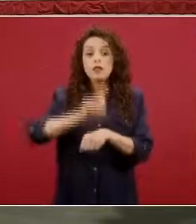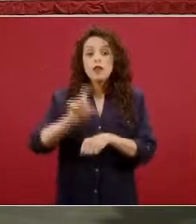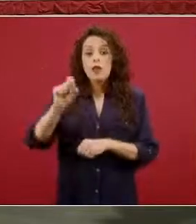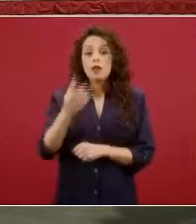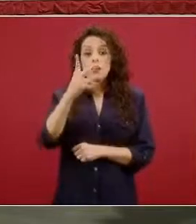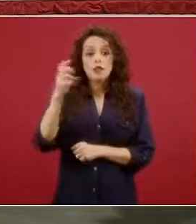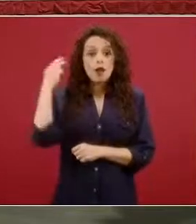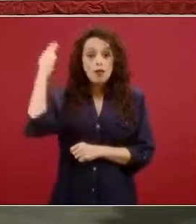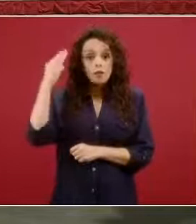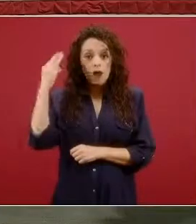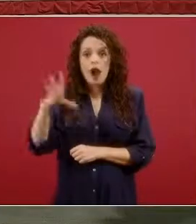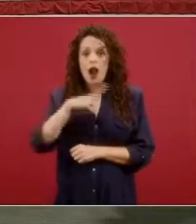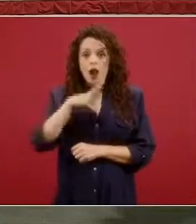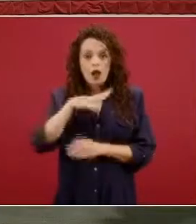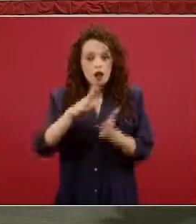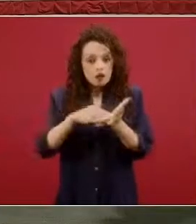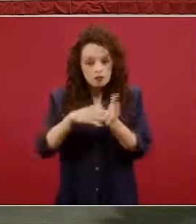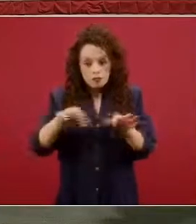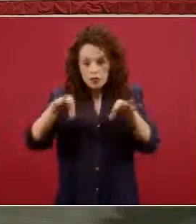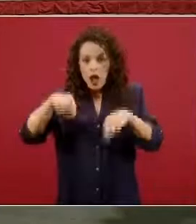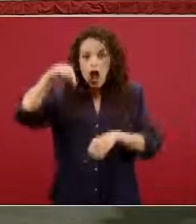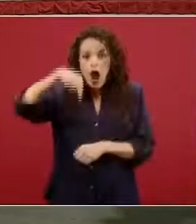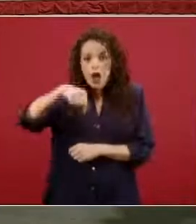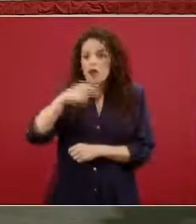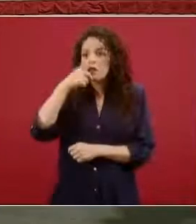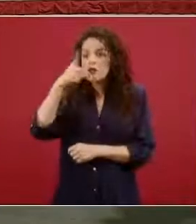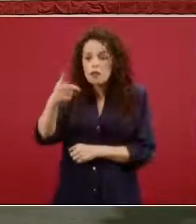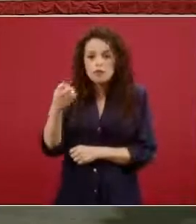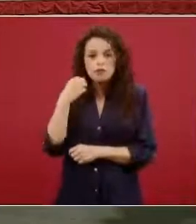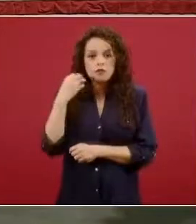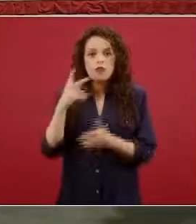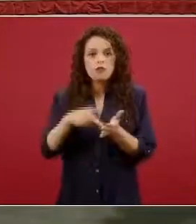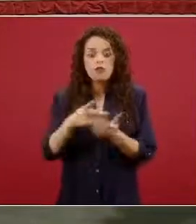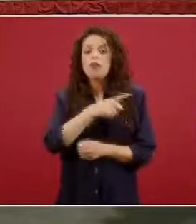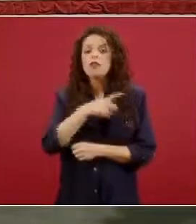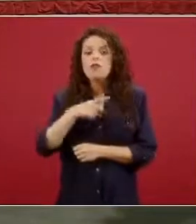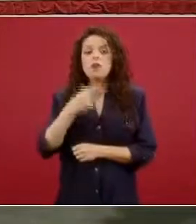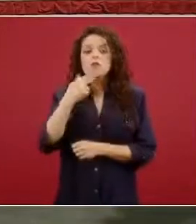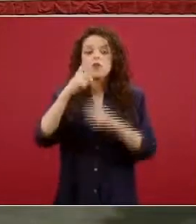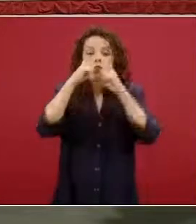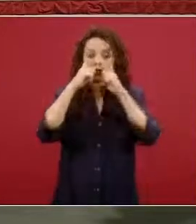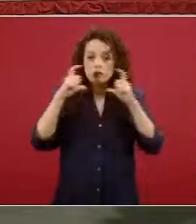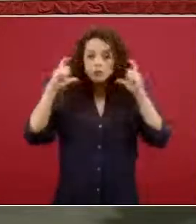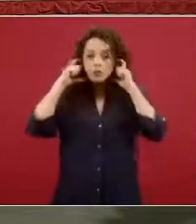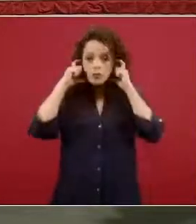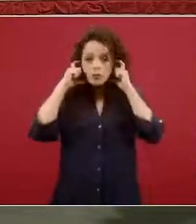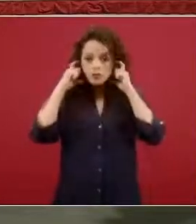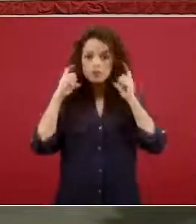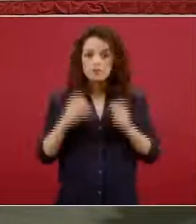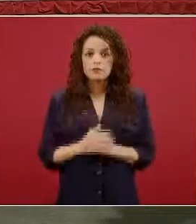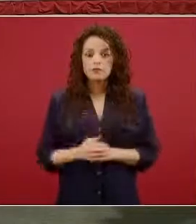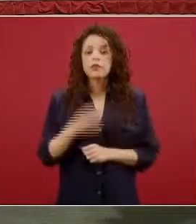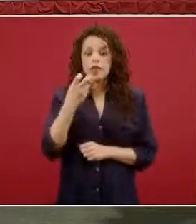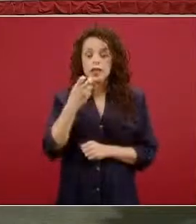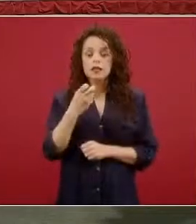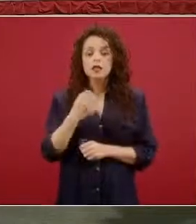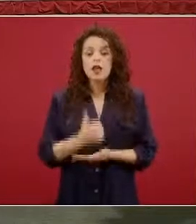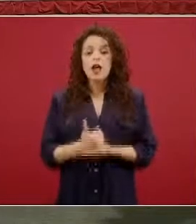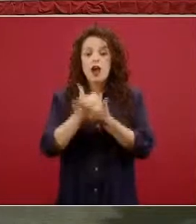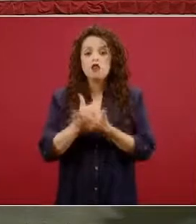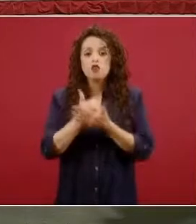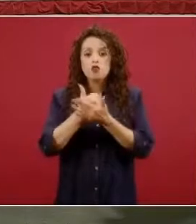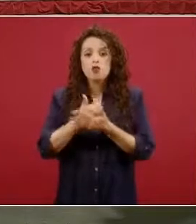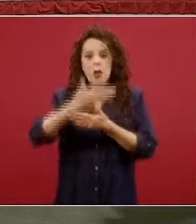estas conferencias lo hemos dicho, usen su cubrebocas. El cubrebocas es una barrera física que ayuda